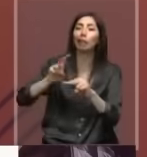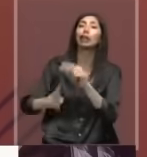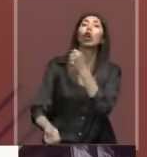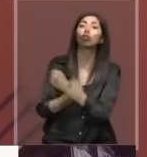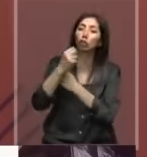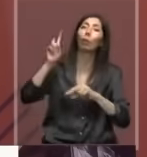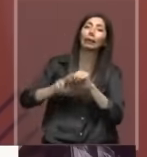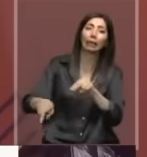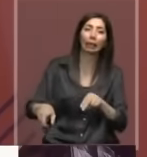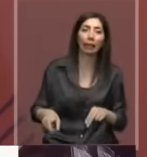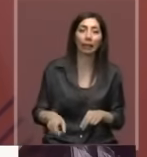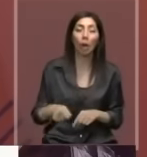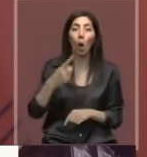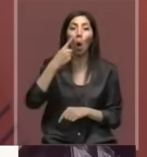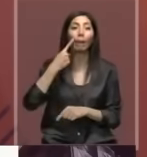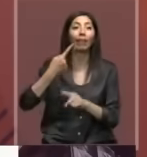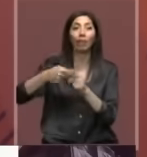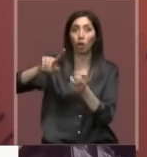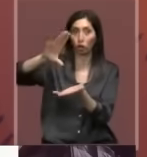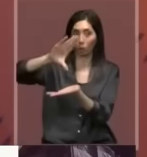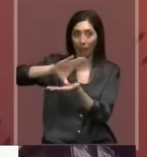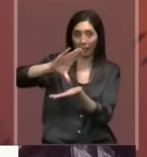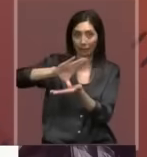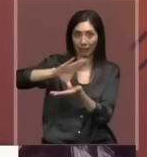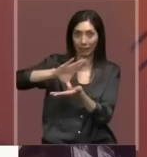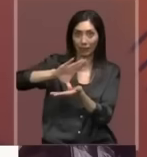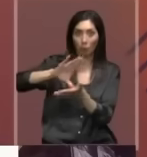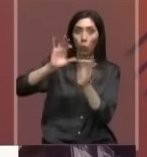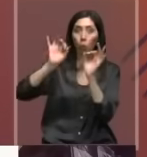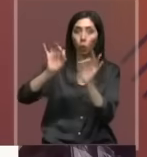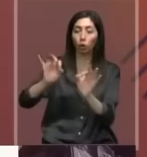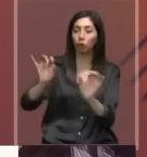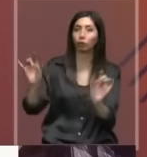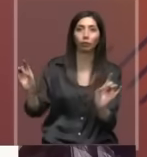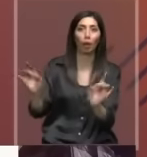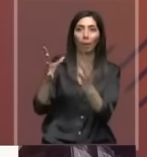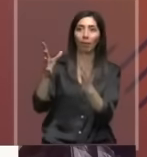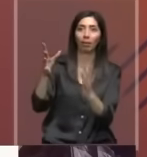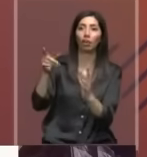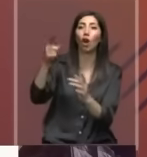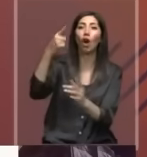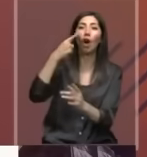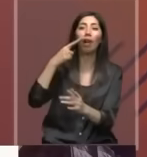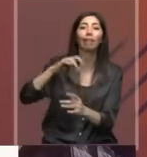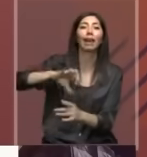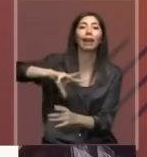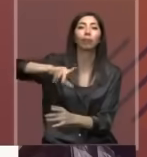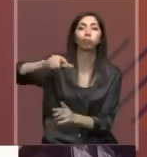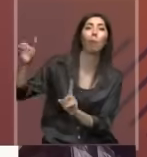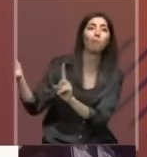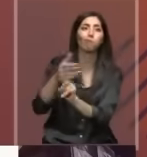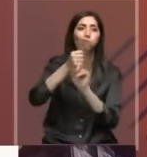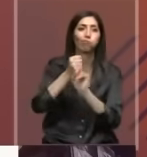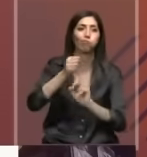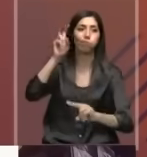La cabeza no. Es un ciudadano extranjero que presuntamente habría sido sorprendido por los cholas delinquiendo en su territorio.